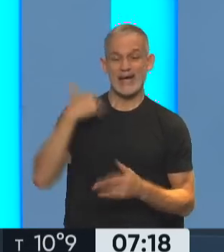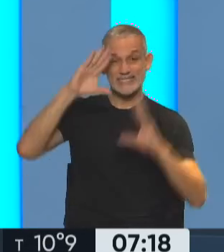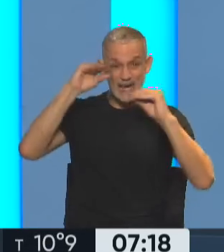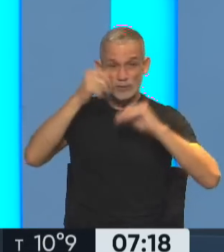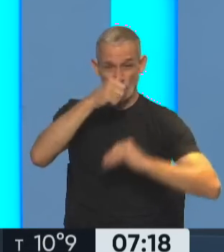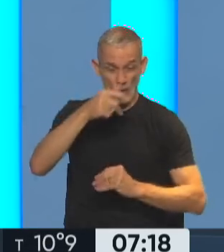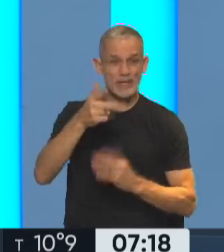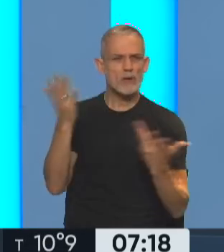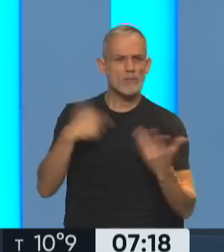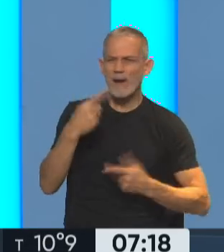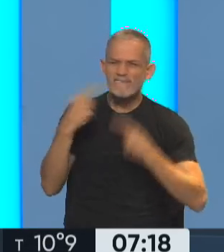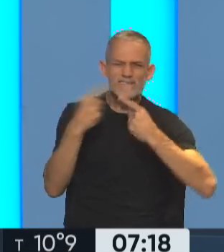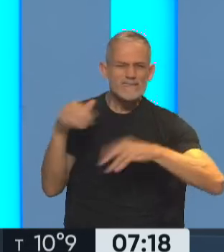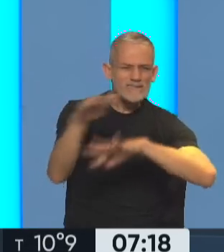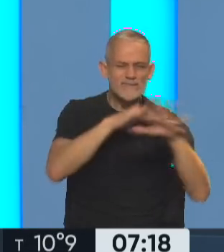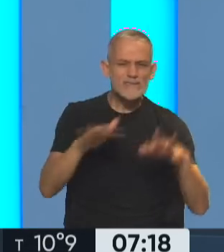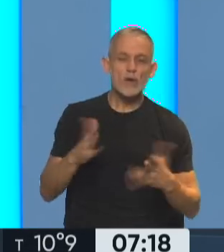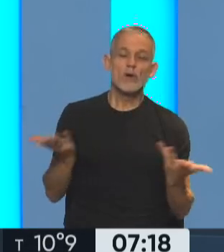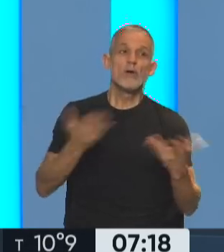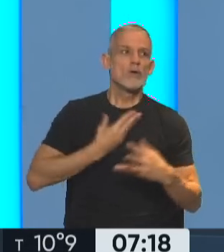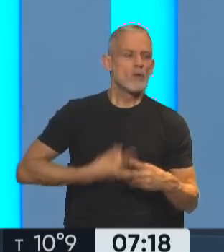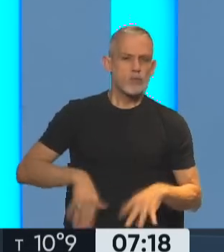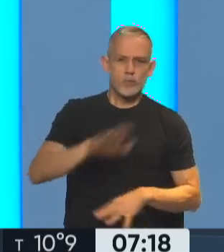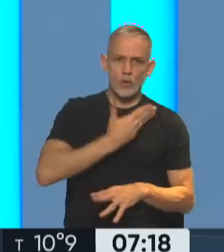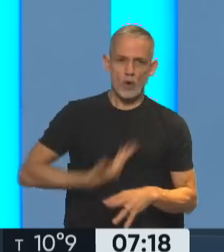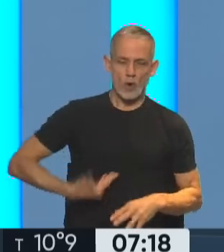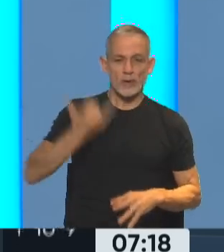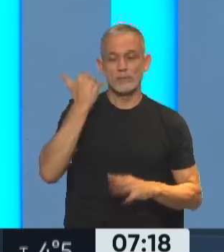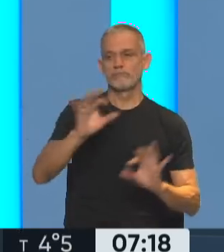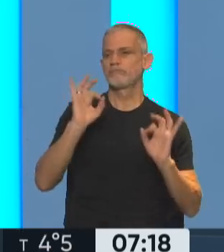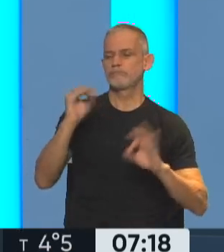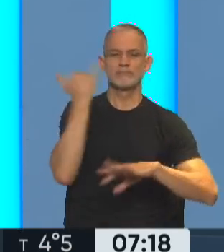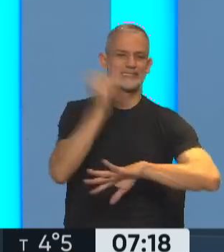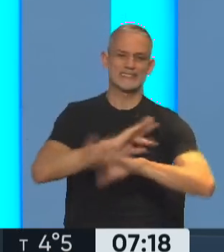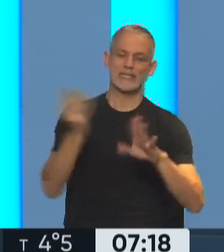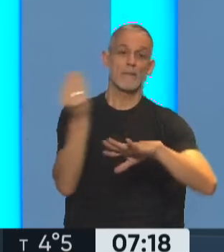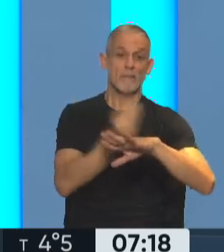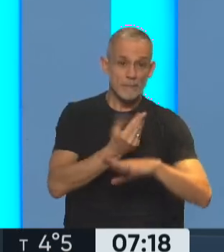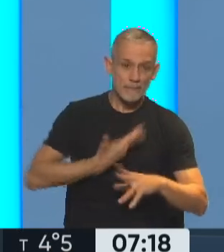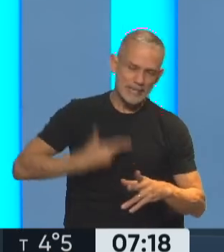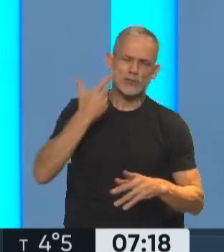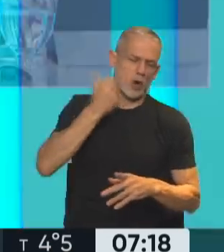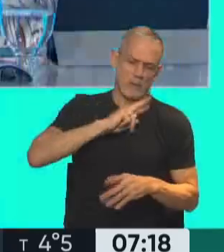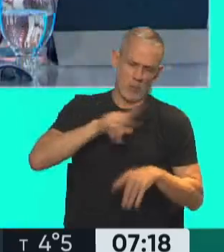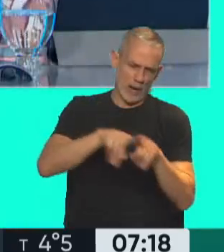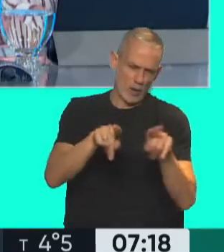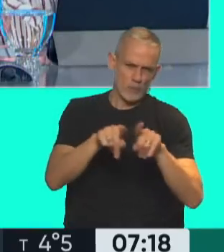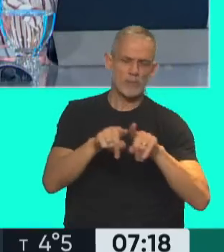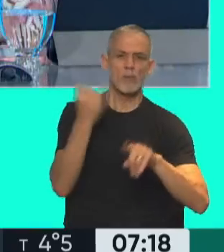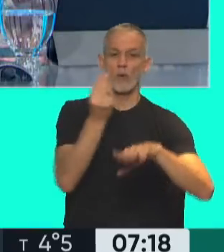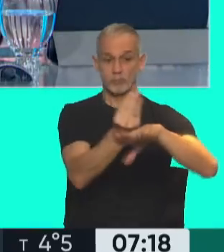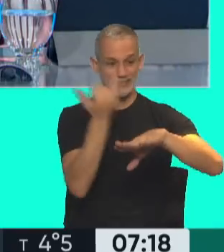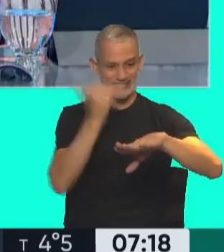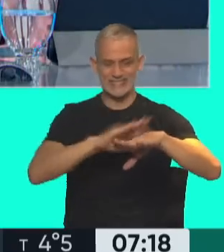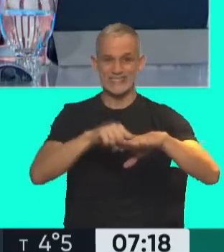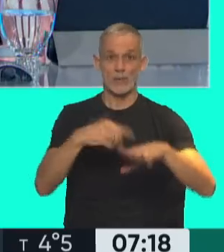noche uno consultaba y había como mucho alivio dentro del gobierno, como, uy, bueno, ya hay ministra de Economía, ministra, ya hay alguien en el ministerio en